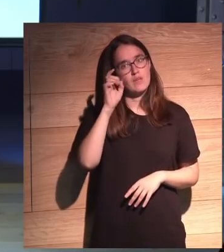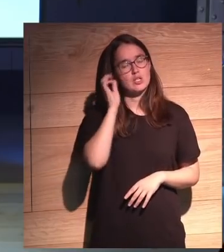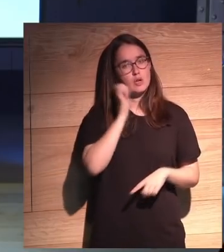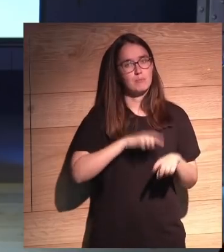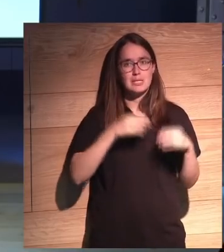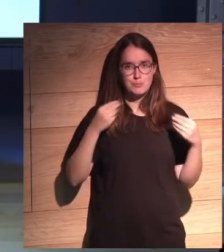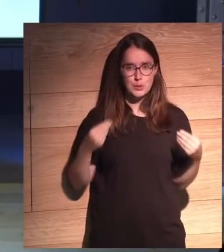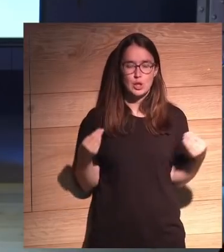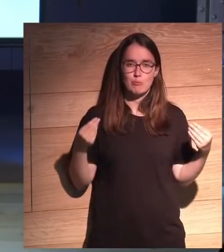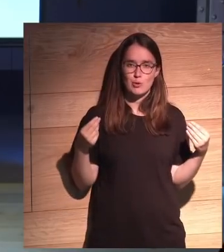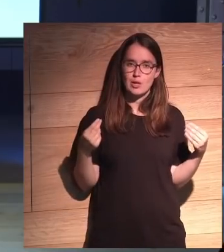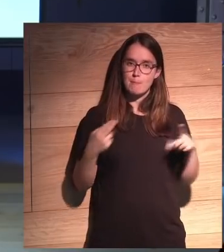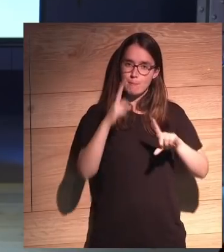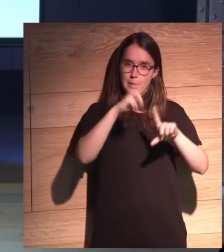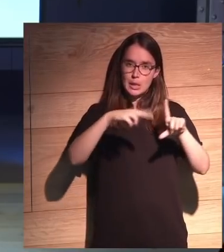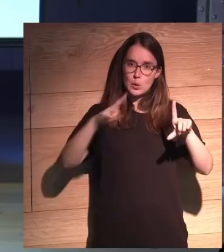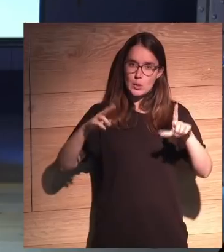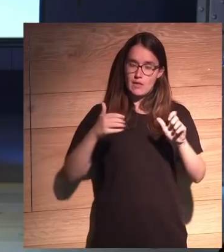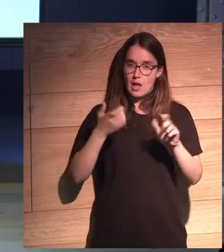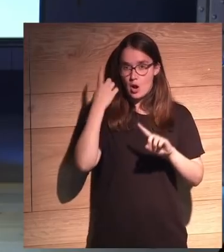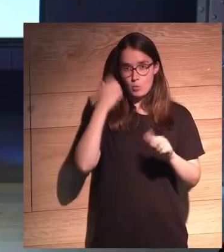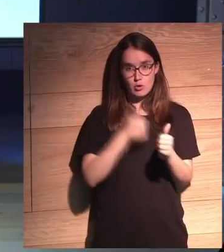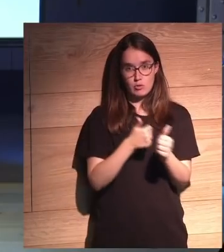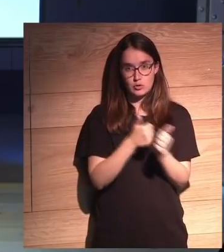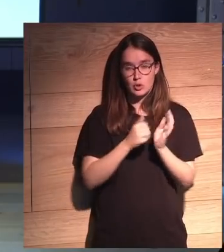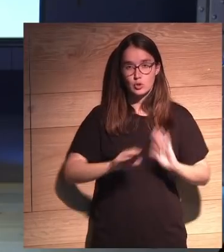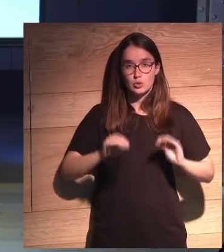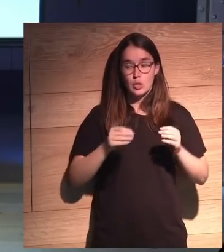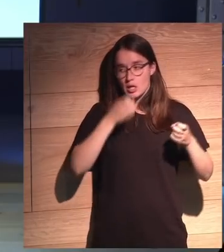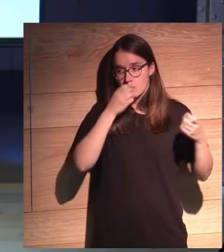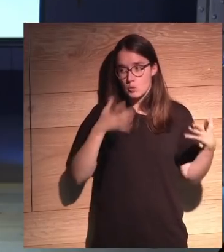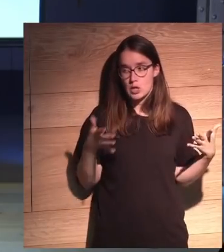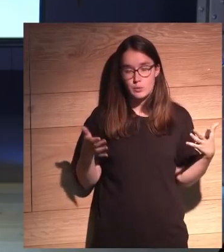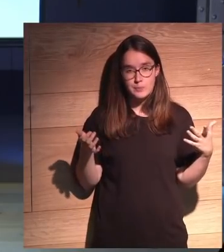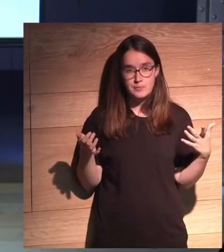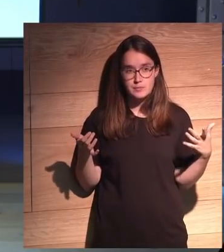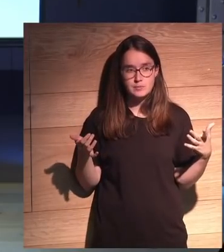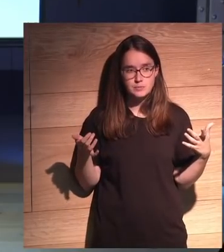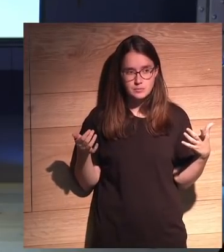vez maestra de discípulos, y